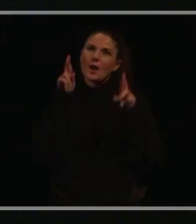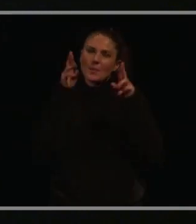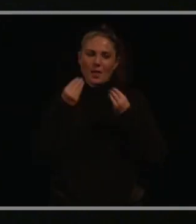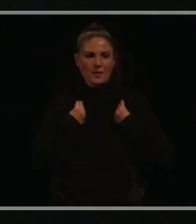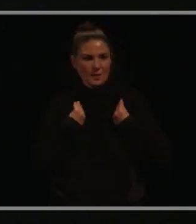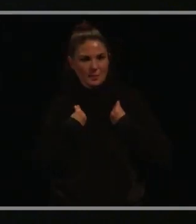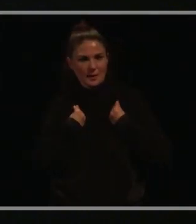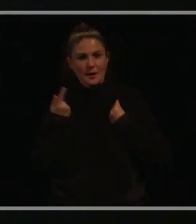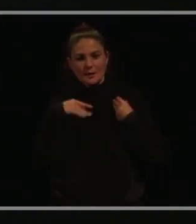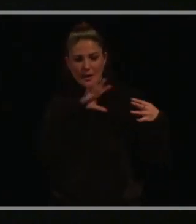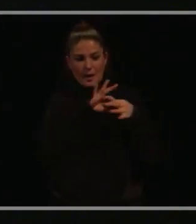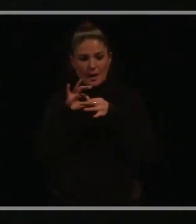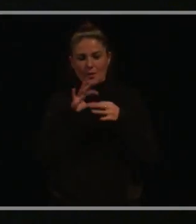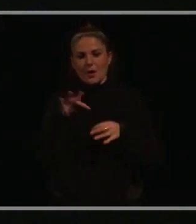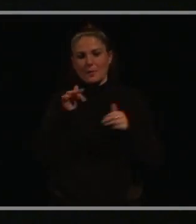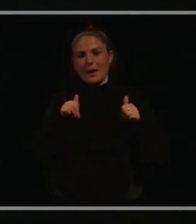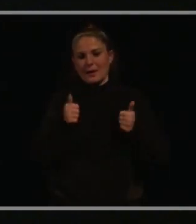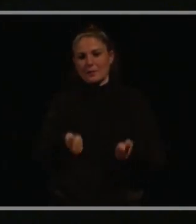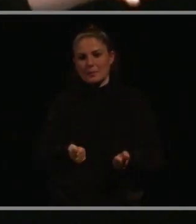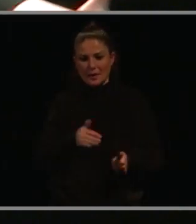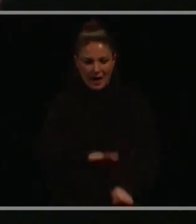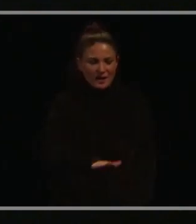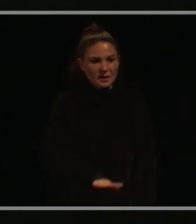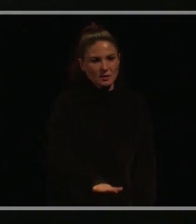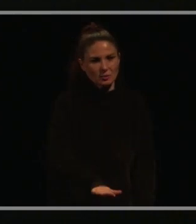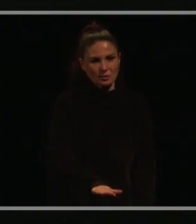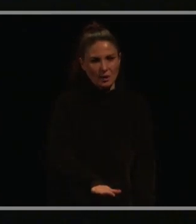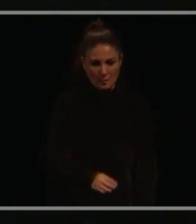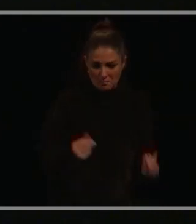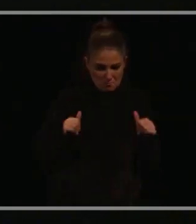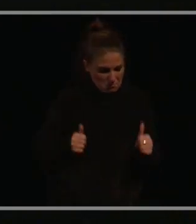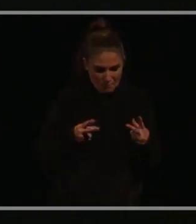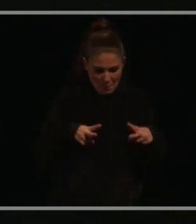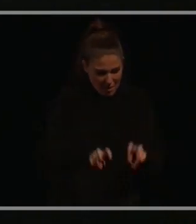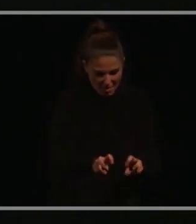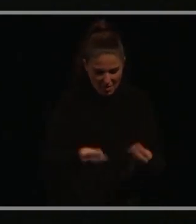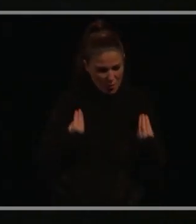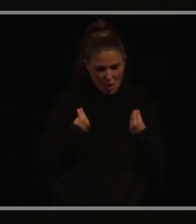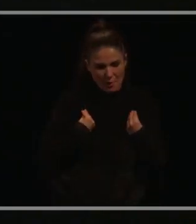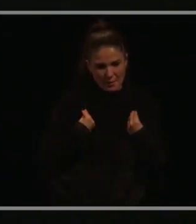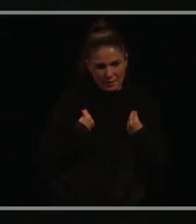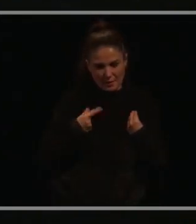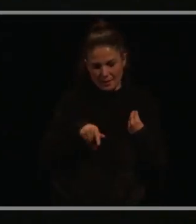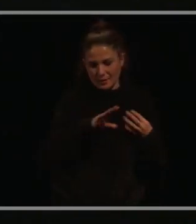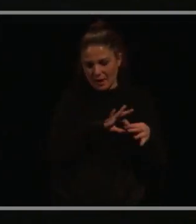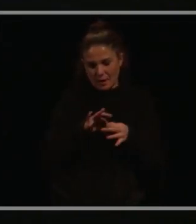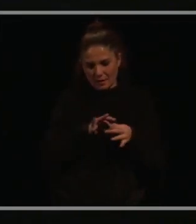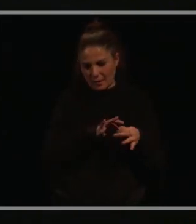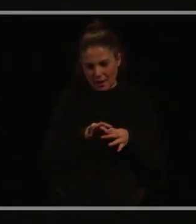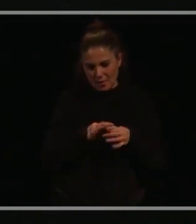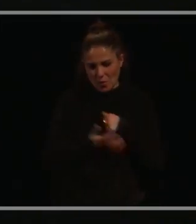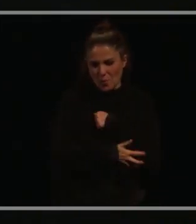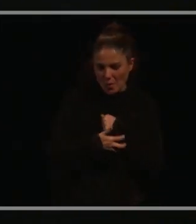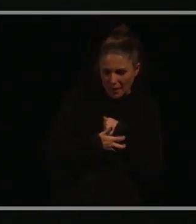esta relación además comienza desde que son niños, desde el inicio de la vida. Sobre esta relación entre pobreza